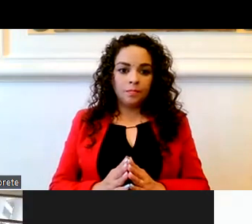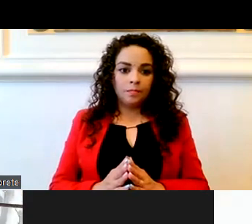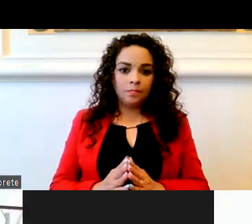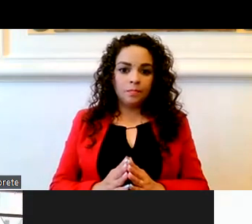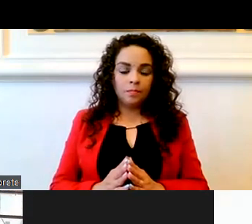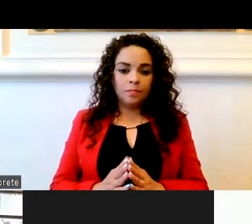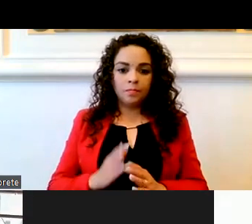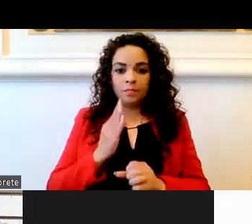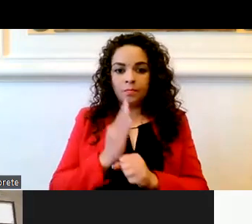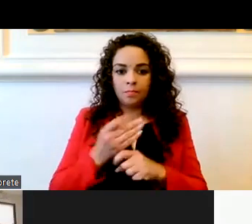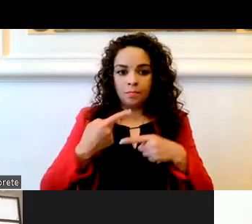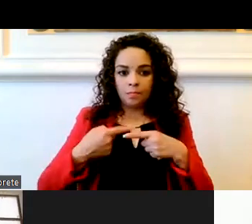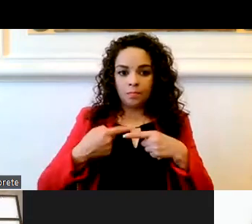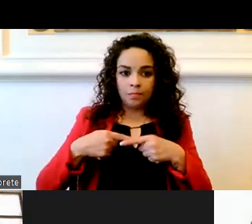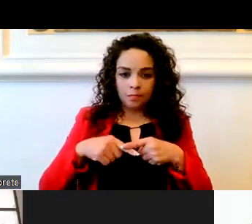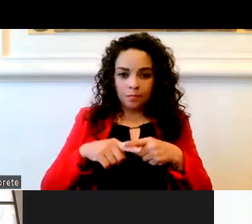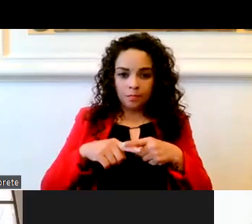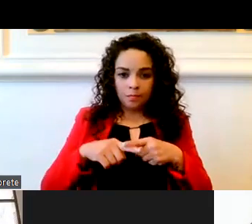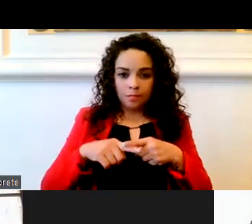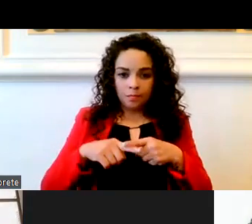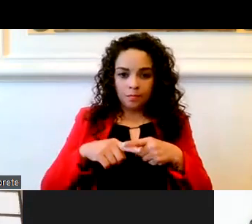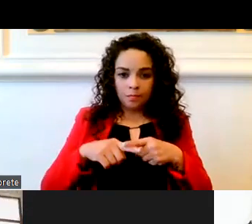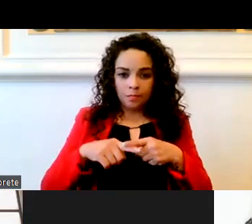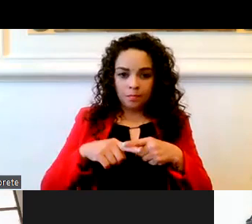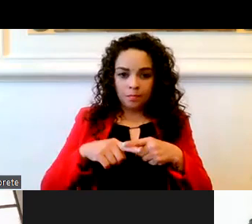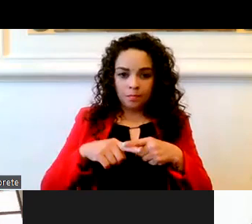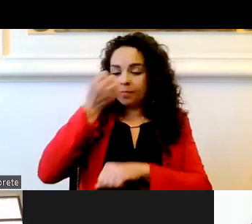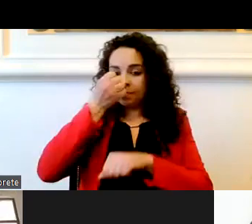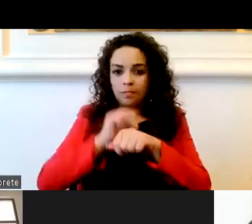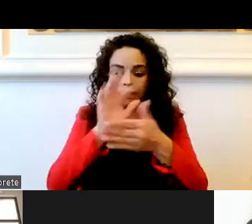legal. Claro que sí, diputada.